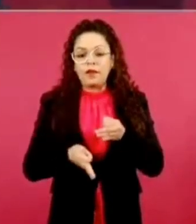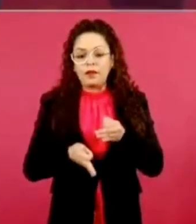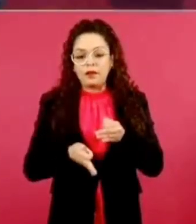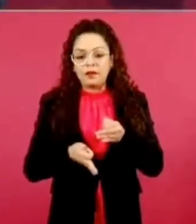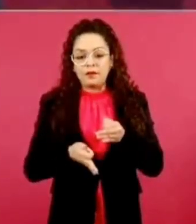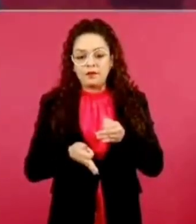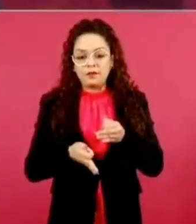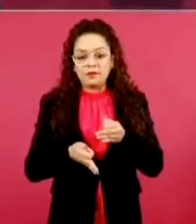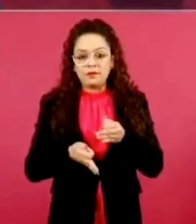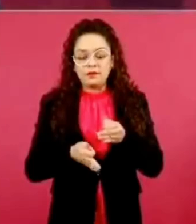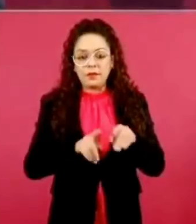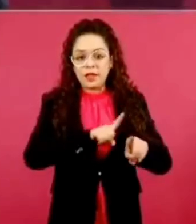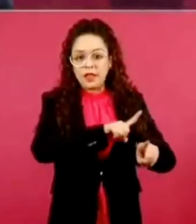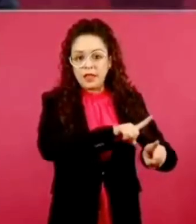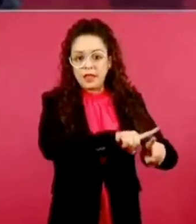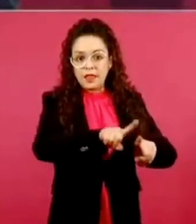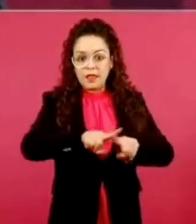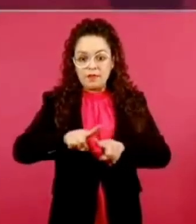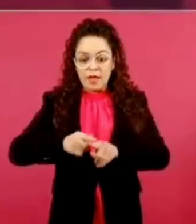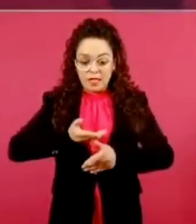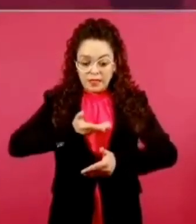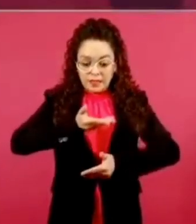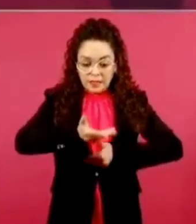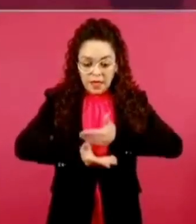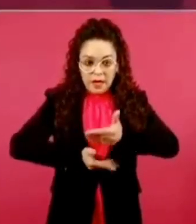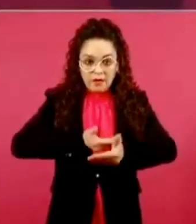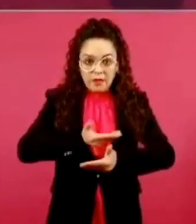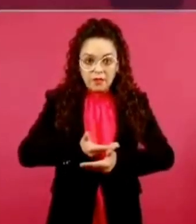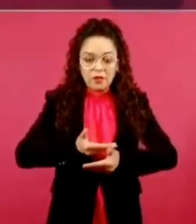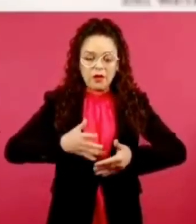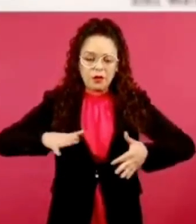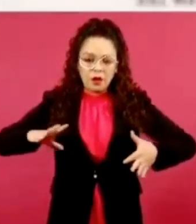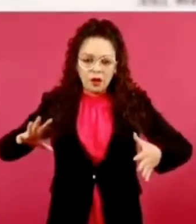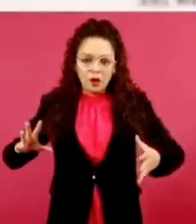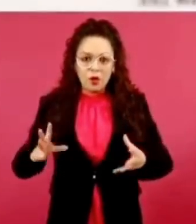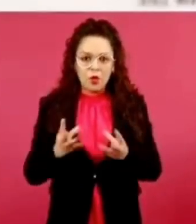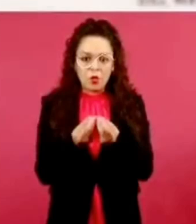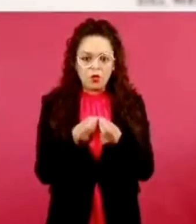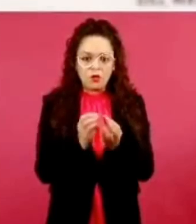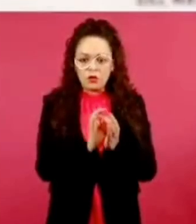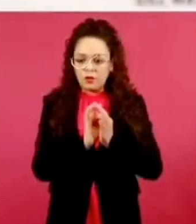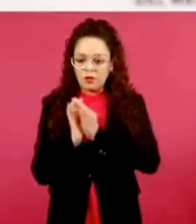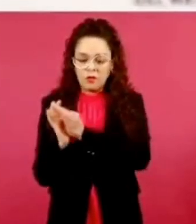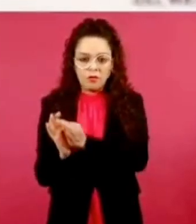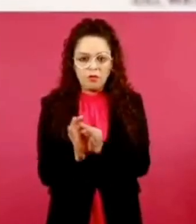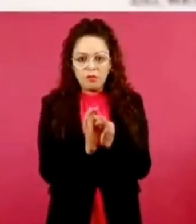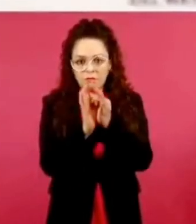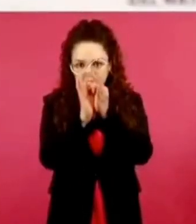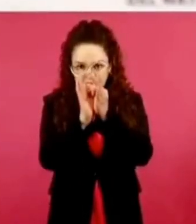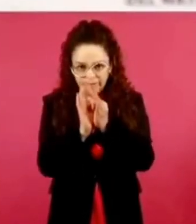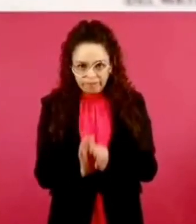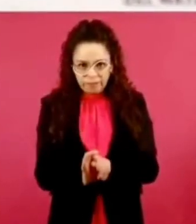de servicios para volver lo público público.